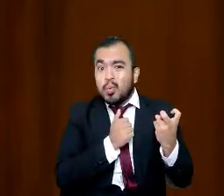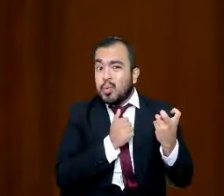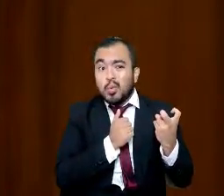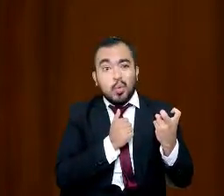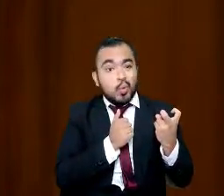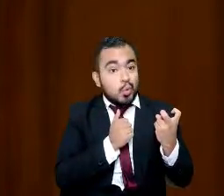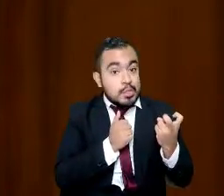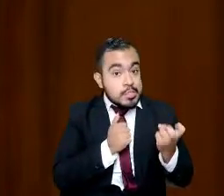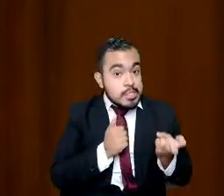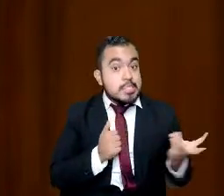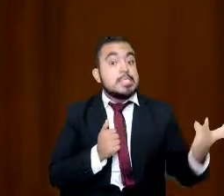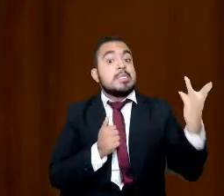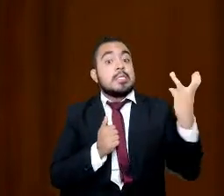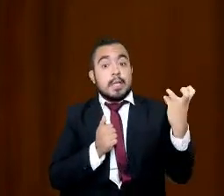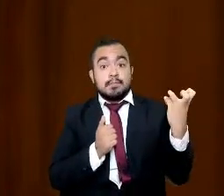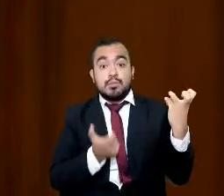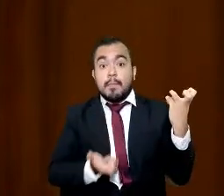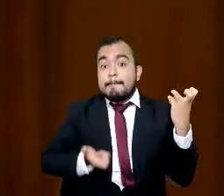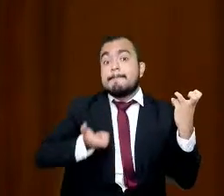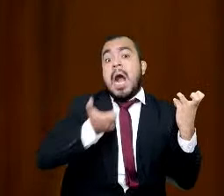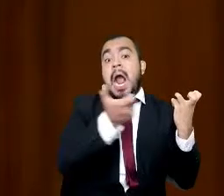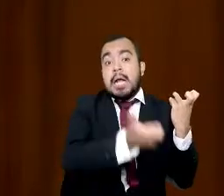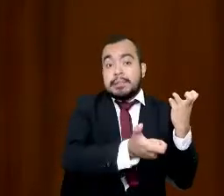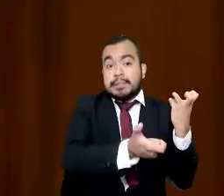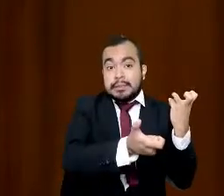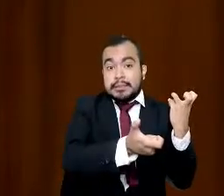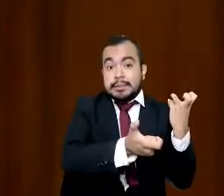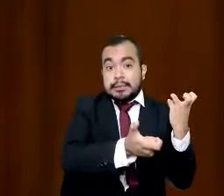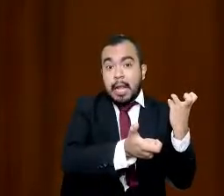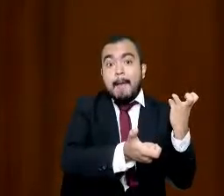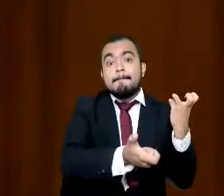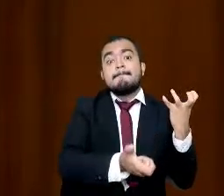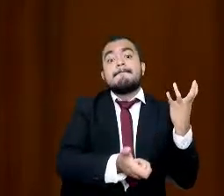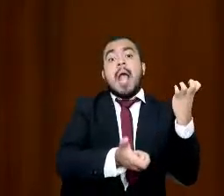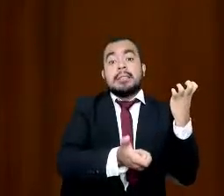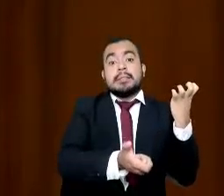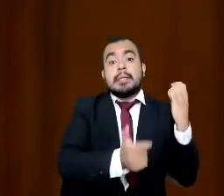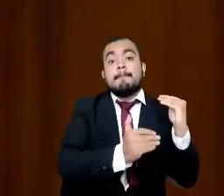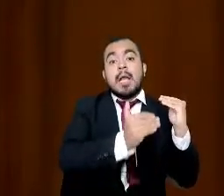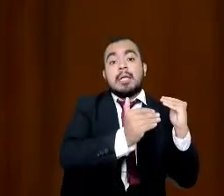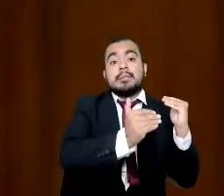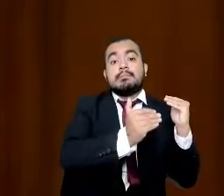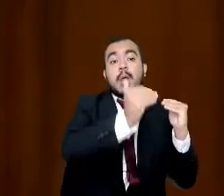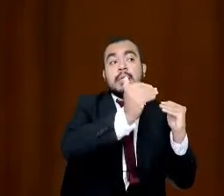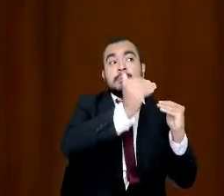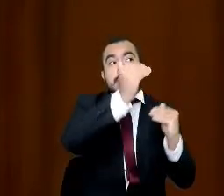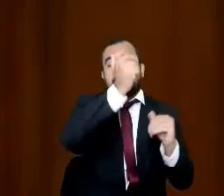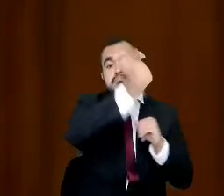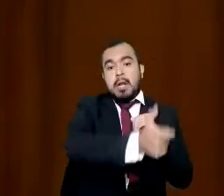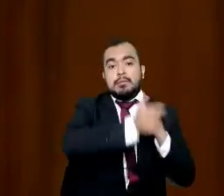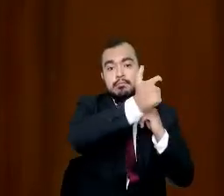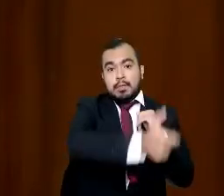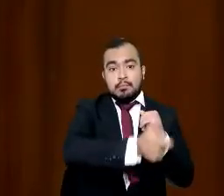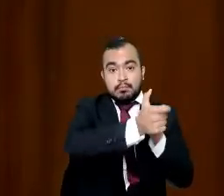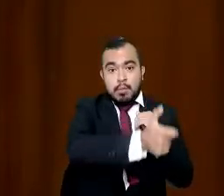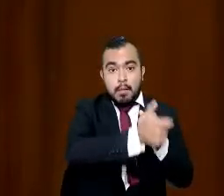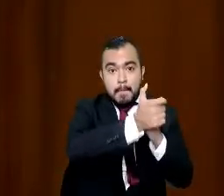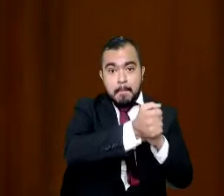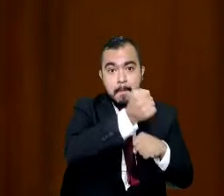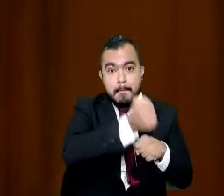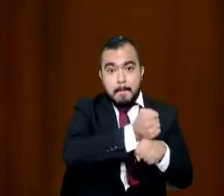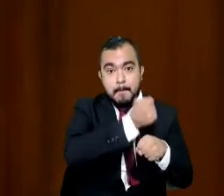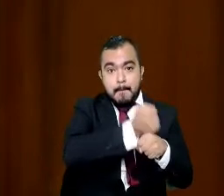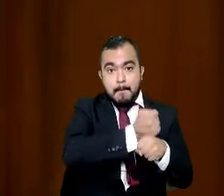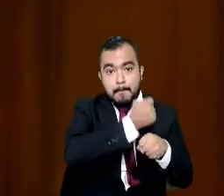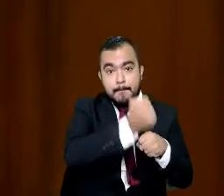son 3. Y así va increciendo. Entonces llega un momento que la vida útil ya no